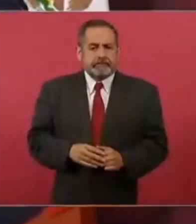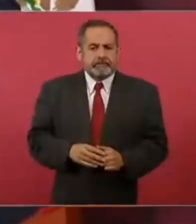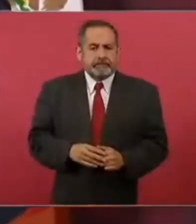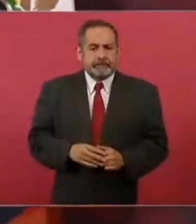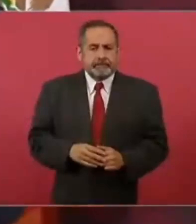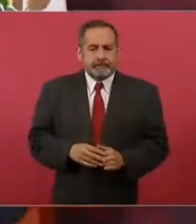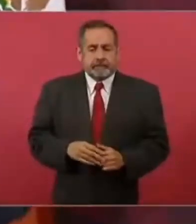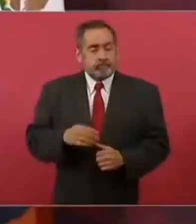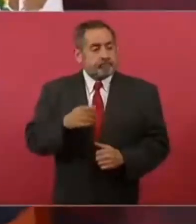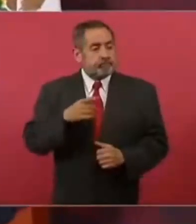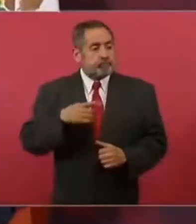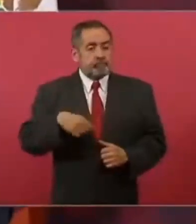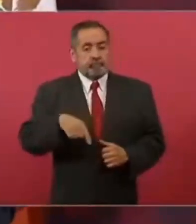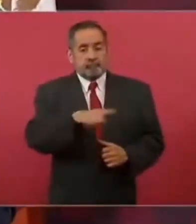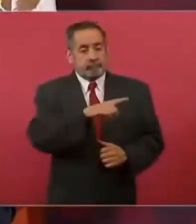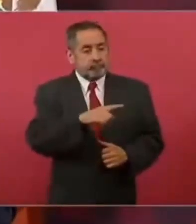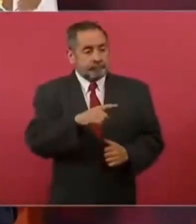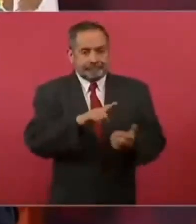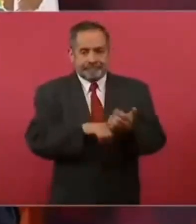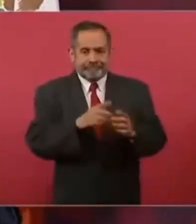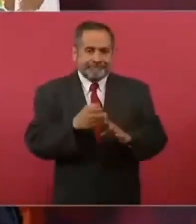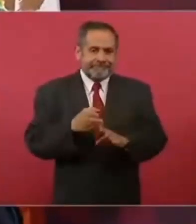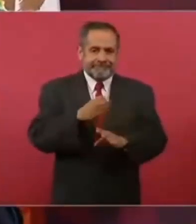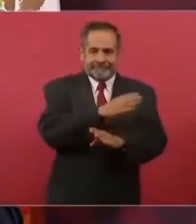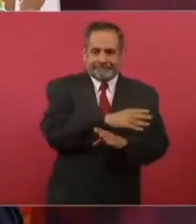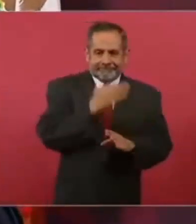se beneficiaron del periodo neoliberal